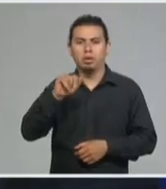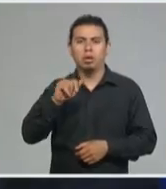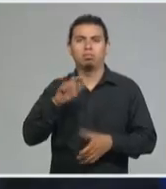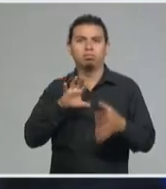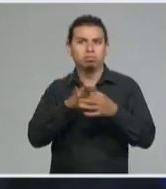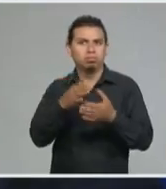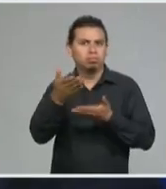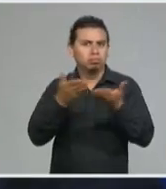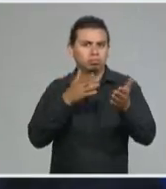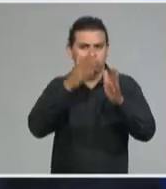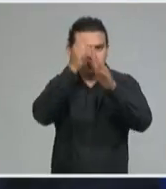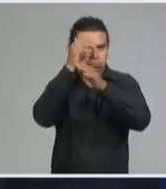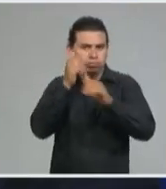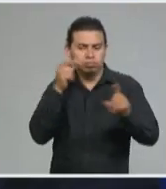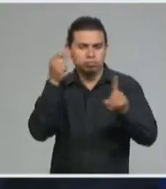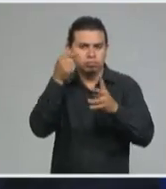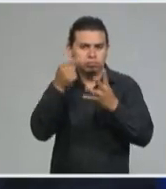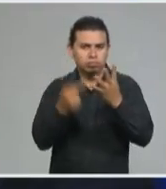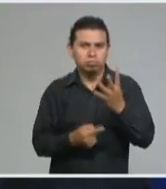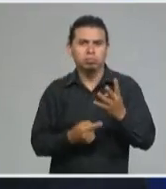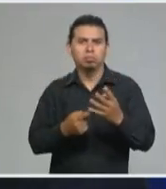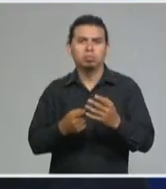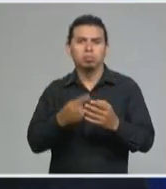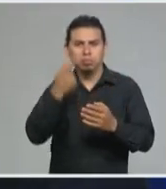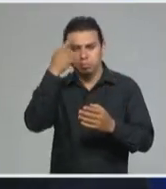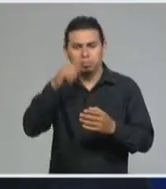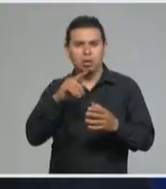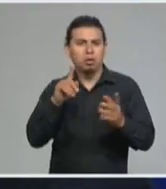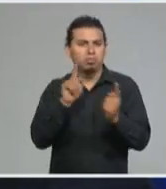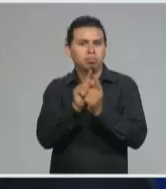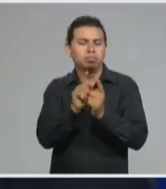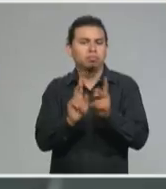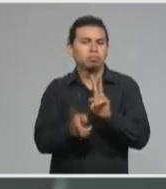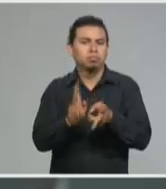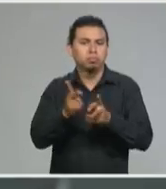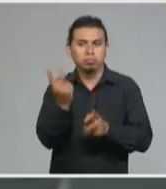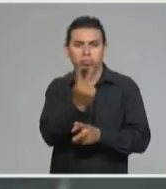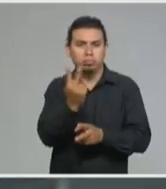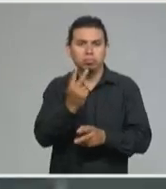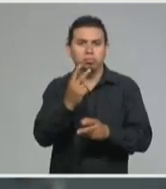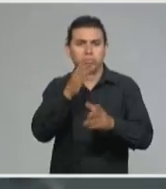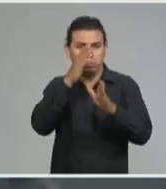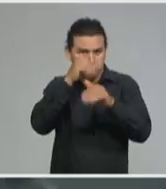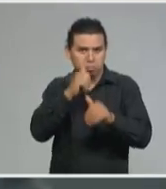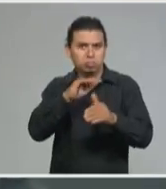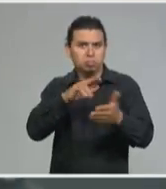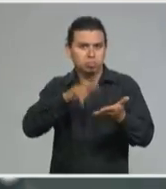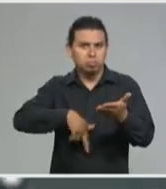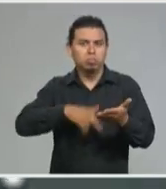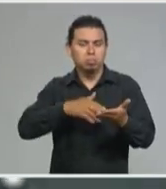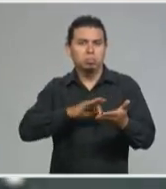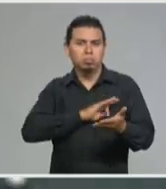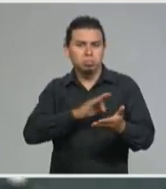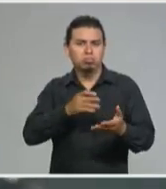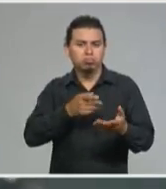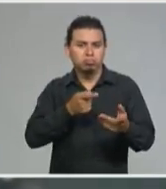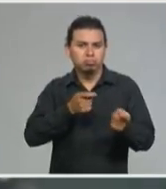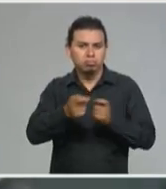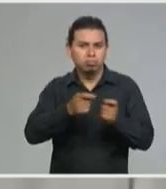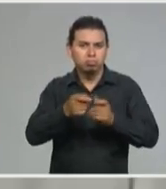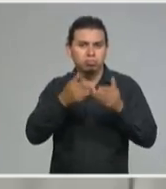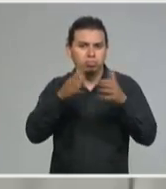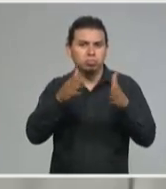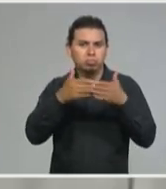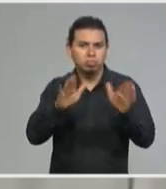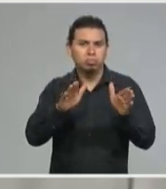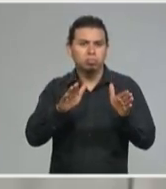relación bilateral enfocada en el libre comercio. En el encuentro, los cancilleres refrendaron el compromiso de sus gobiernos con la apertura de los